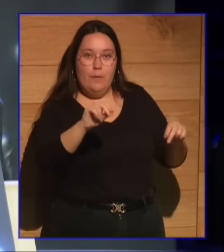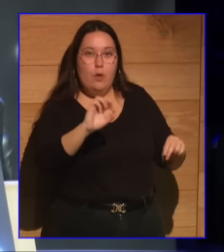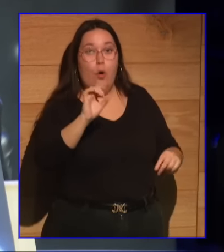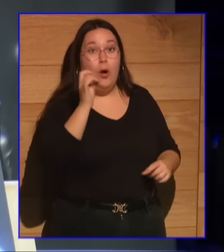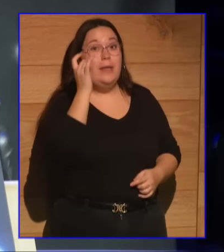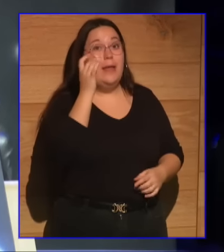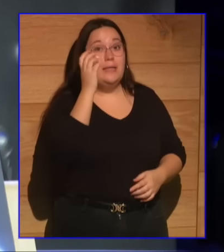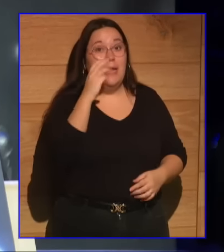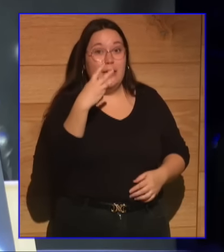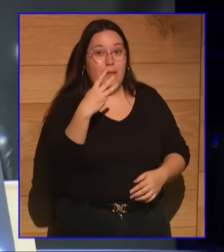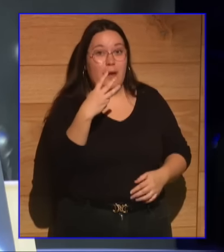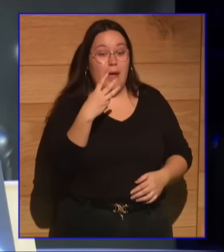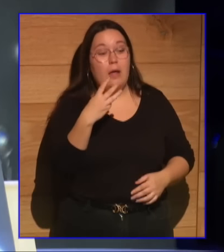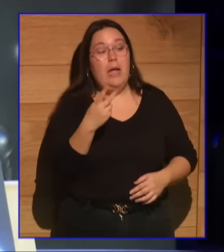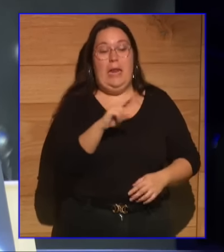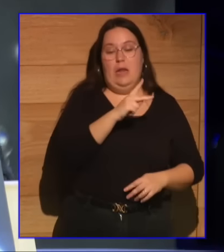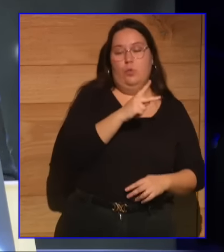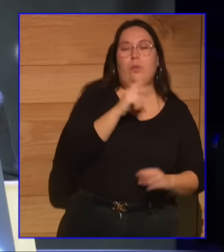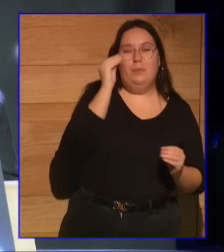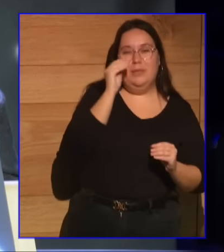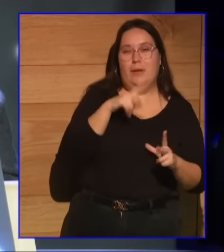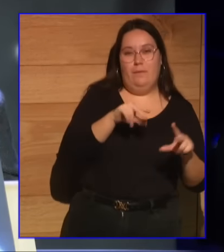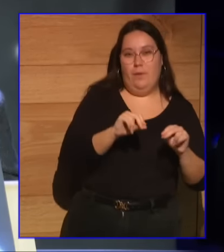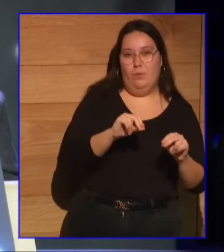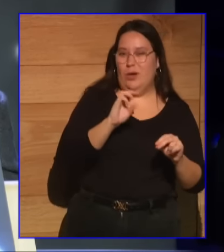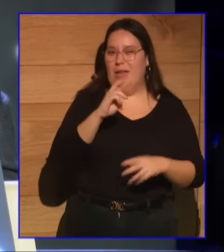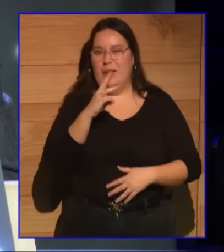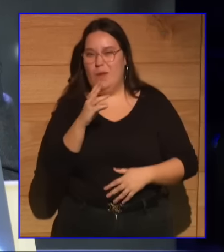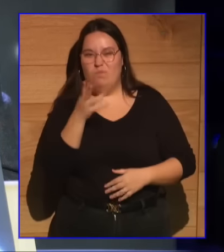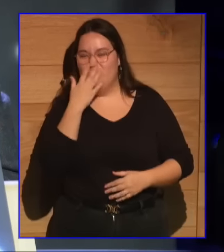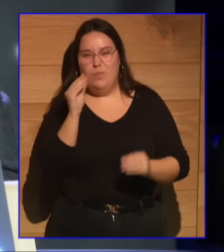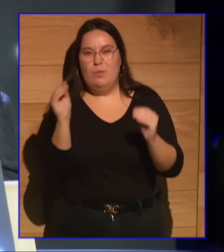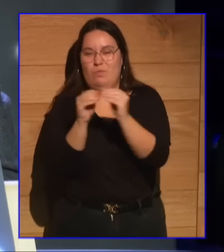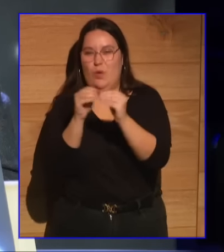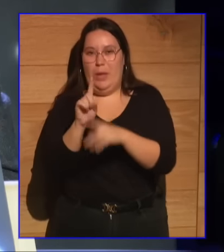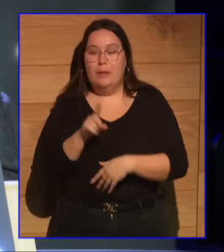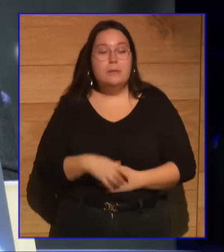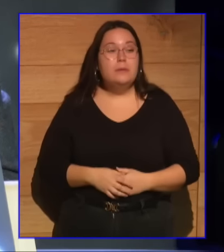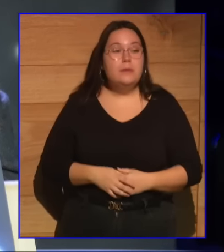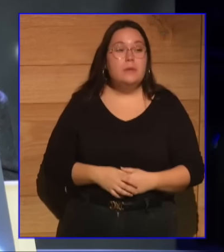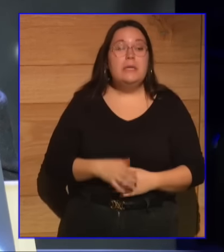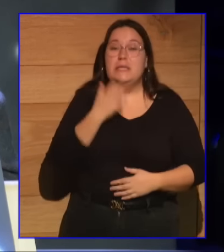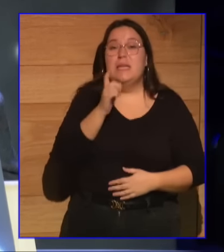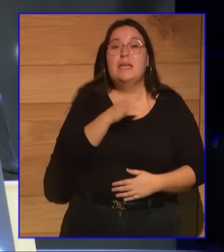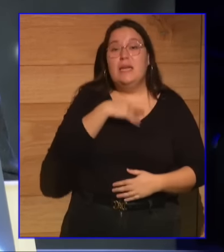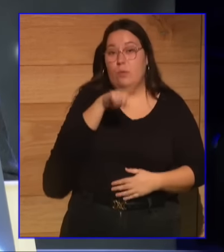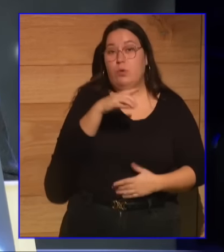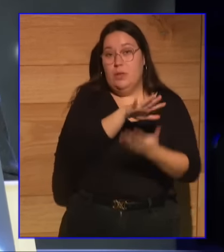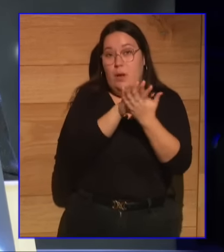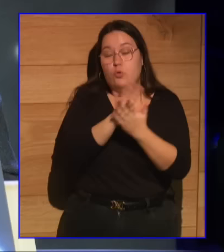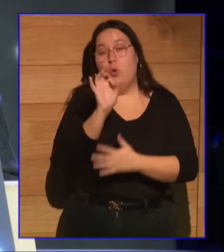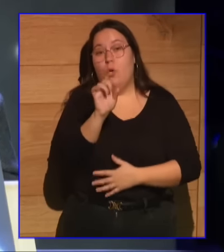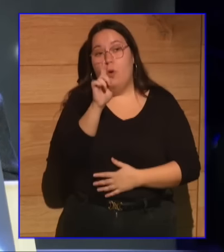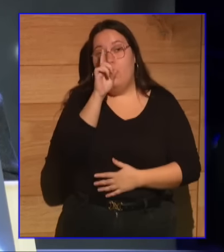la tercera que acabaron en la segunda cuando comprende que probablemente no va a hacer en la tercera. Luego, si quieres, hablamos de eso o acordaos